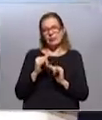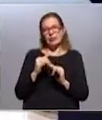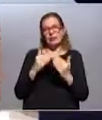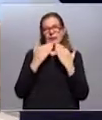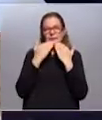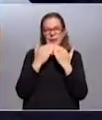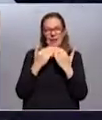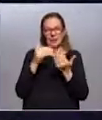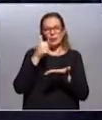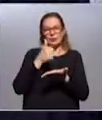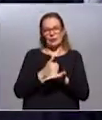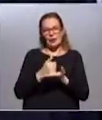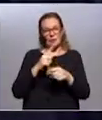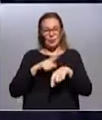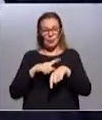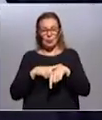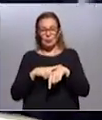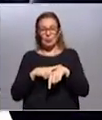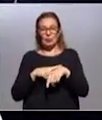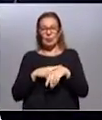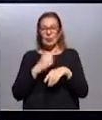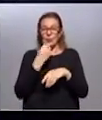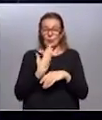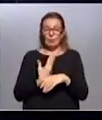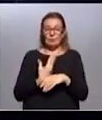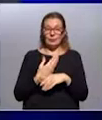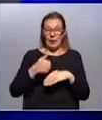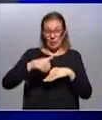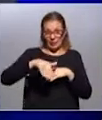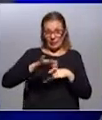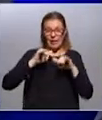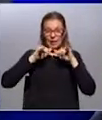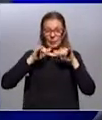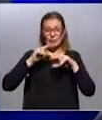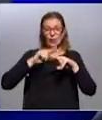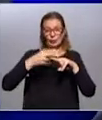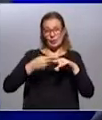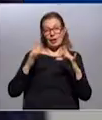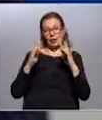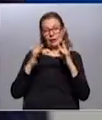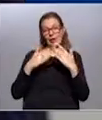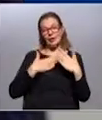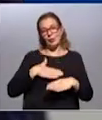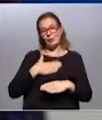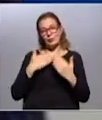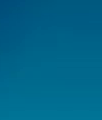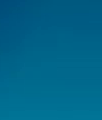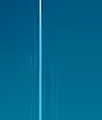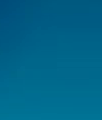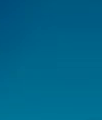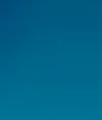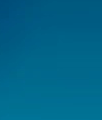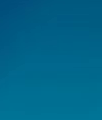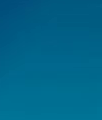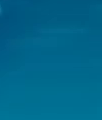pero ni gracias por estos minutos y bueno más avanzada la campaña estaremos nuevamente contacto con gusto pilar muchas gracias